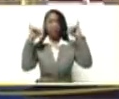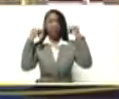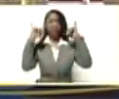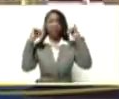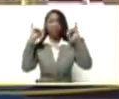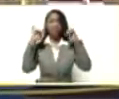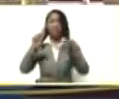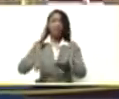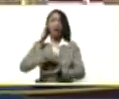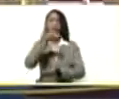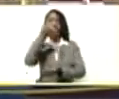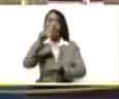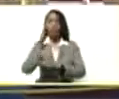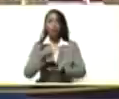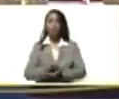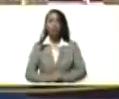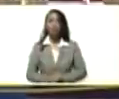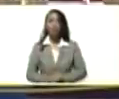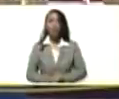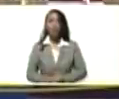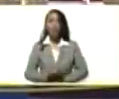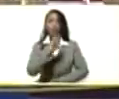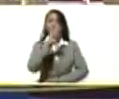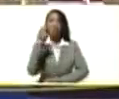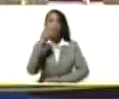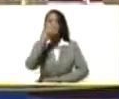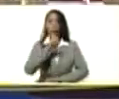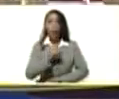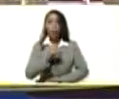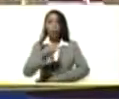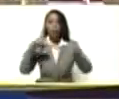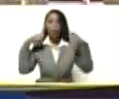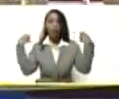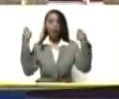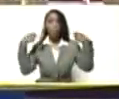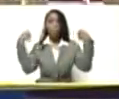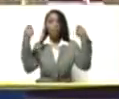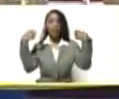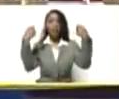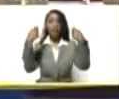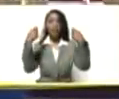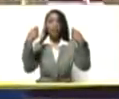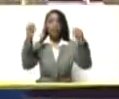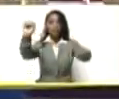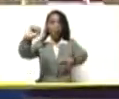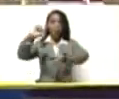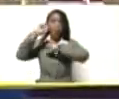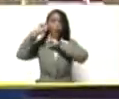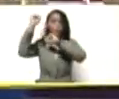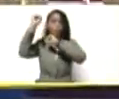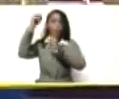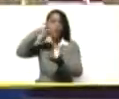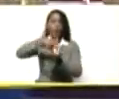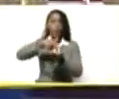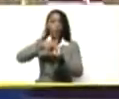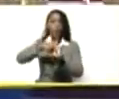nacional de los 200 años de la campaña y la victoria de carabobo